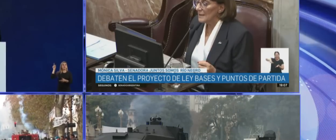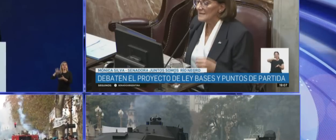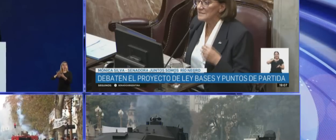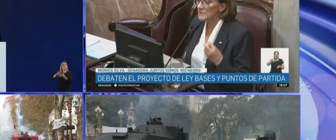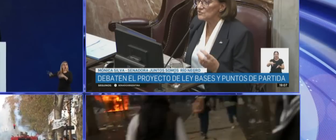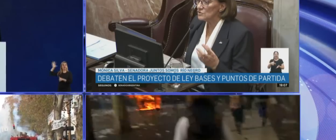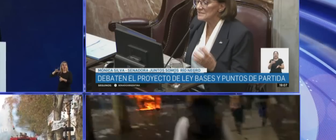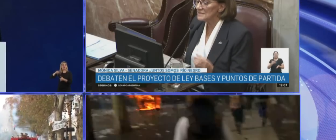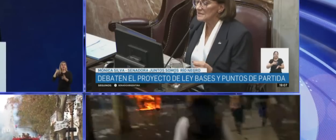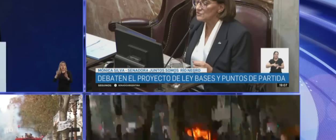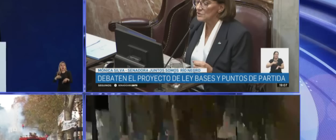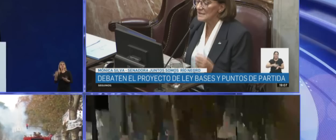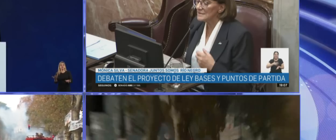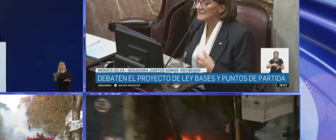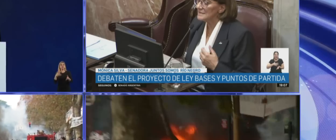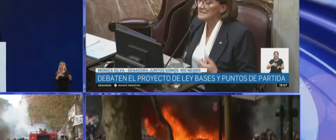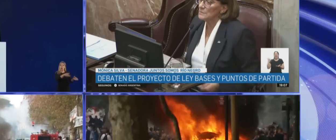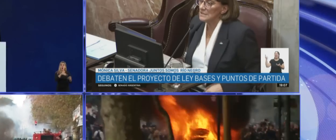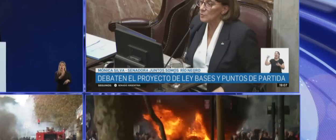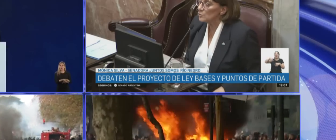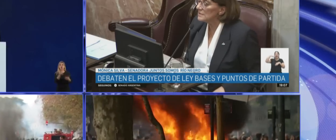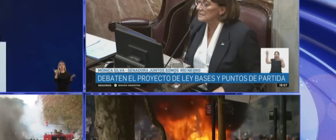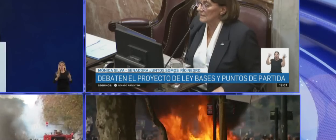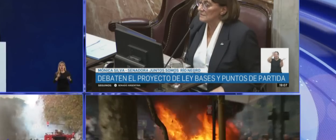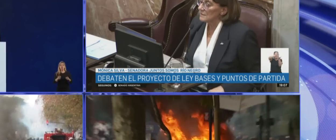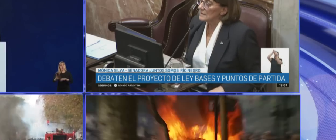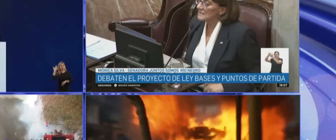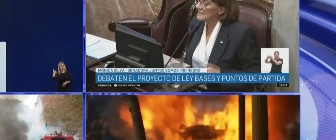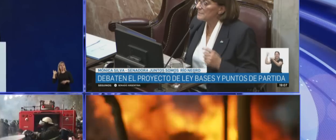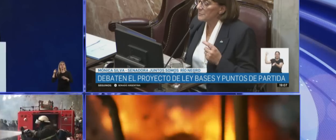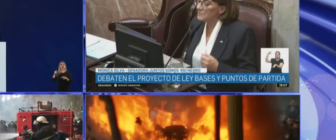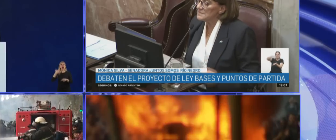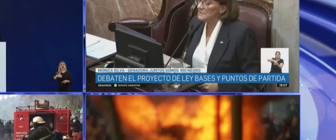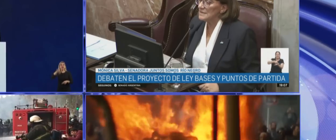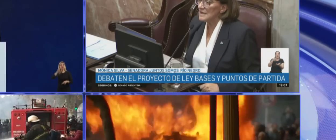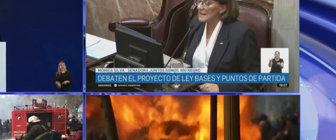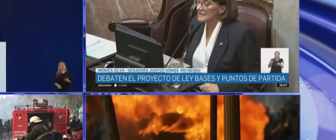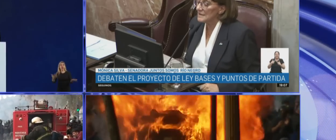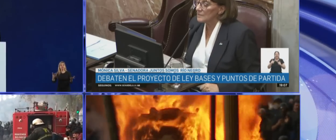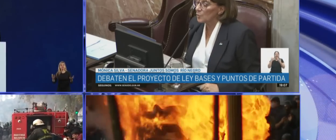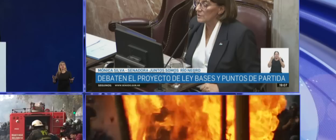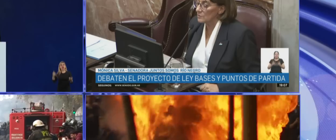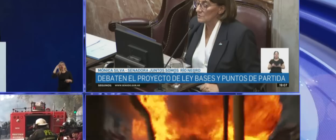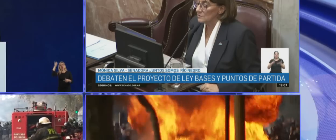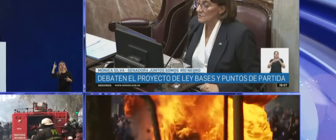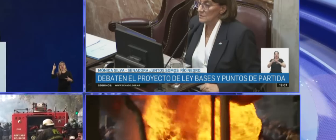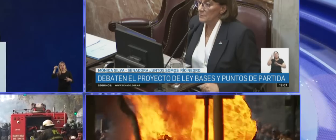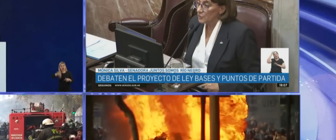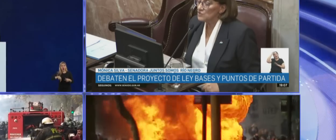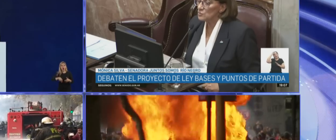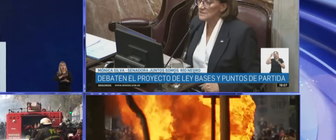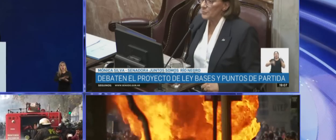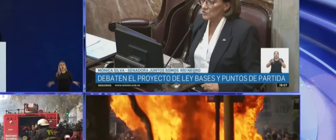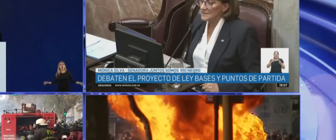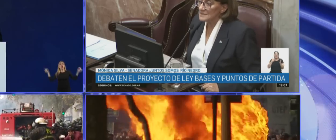normas básicas que trajeron la prosperidad de la que gozaron en las últimas décadas, la Argentina se reencuentra con esas ideas y valores y vuelve a